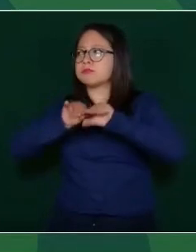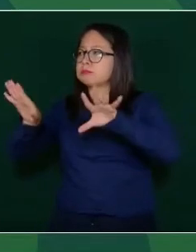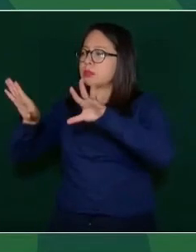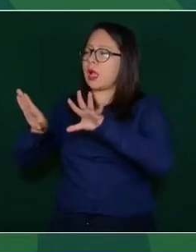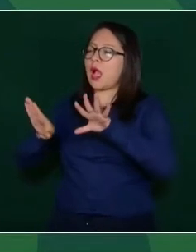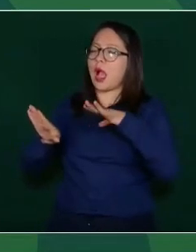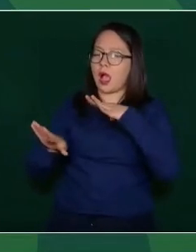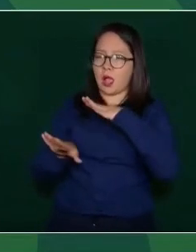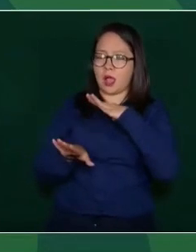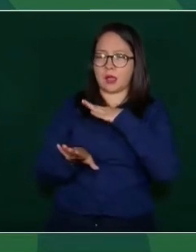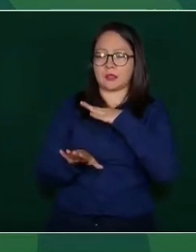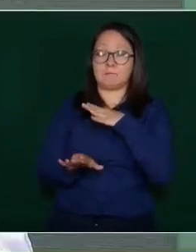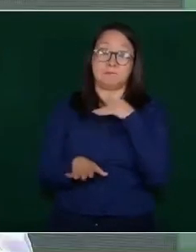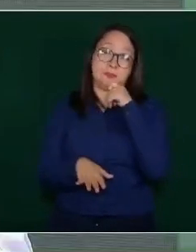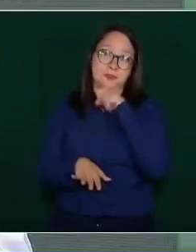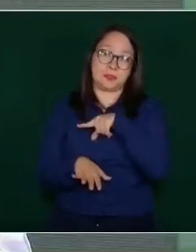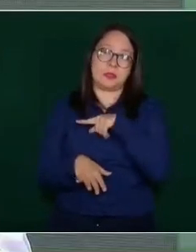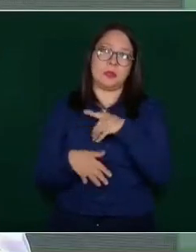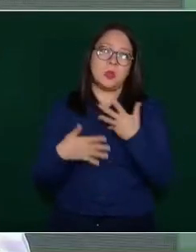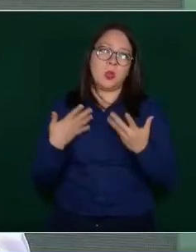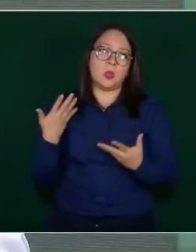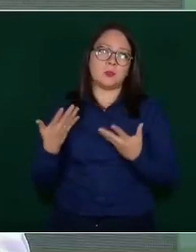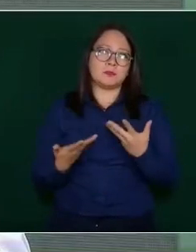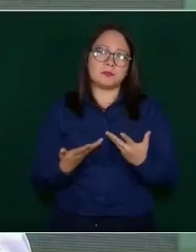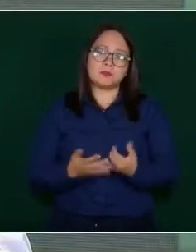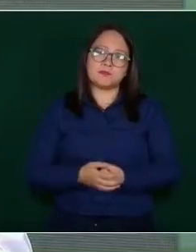que es también